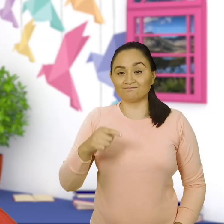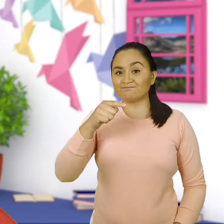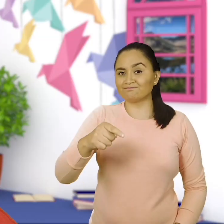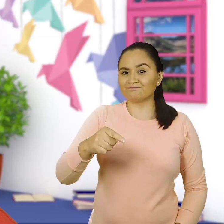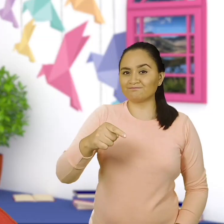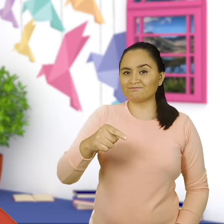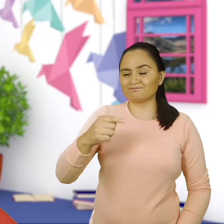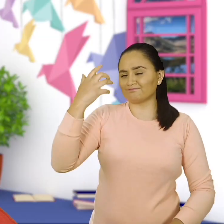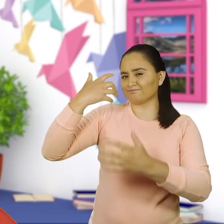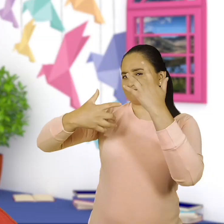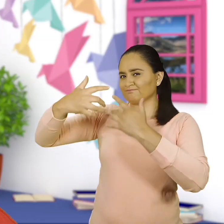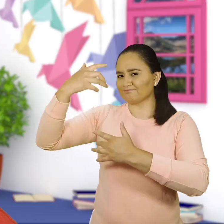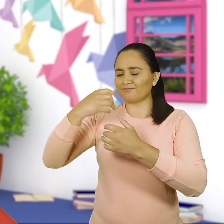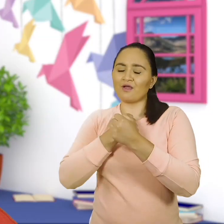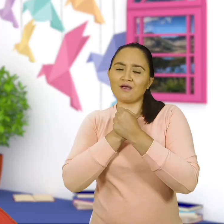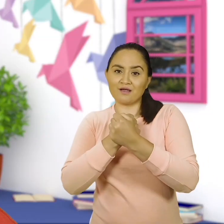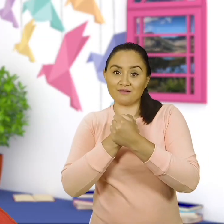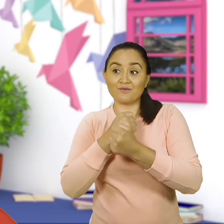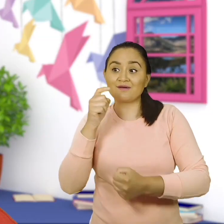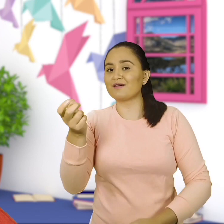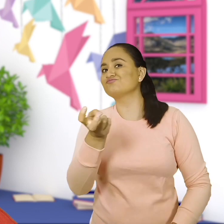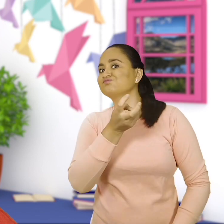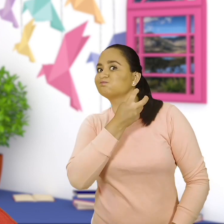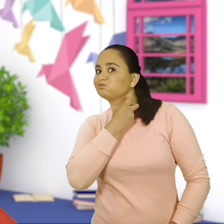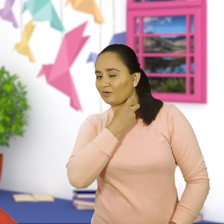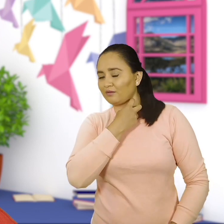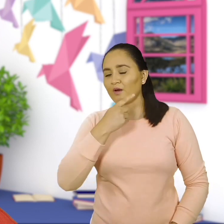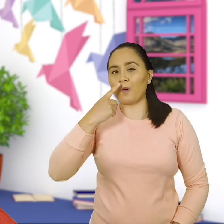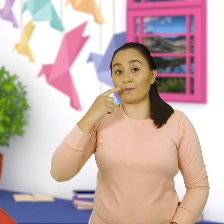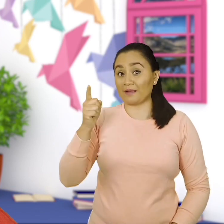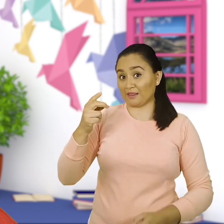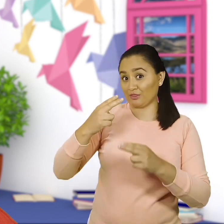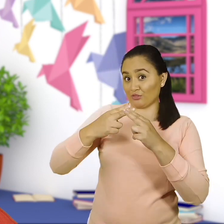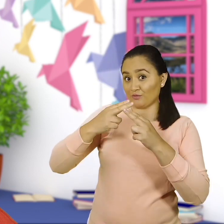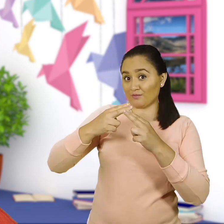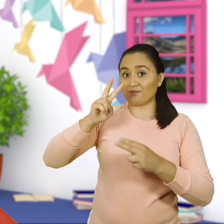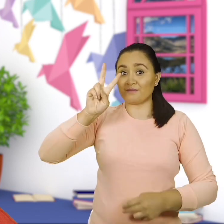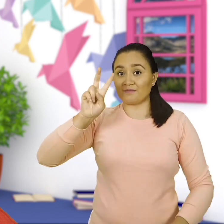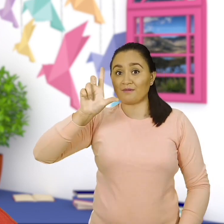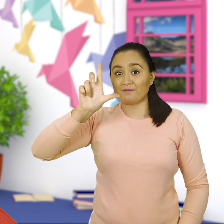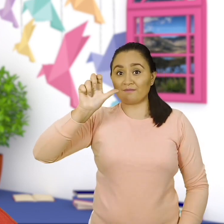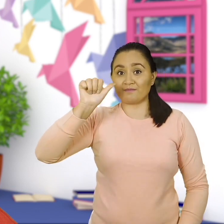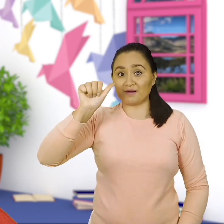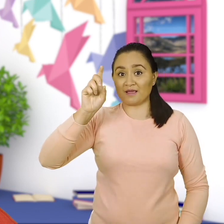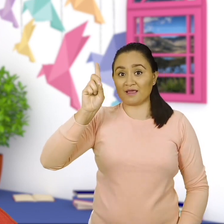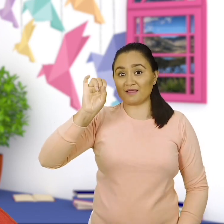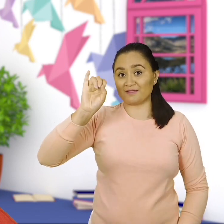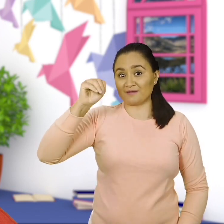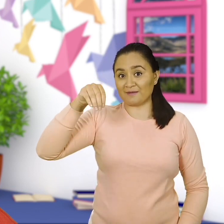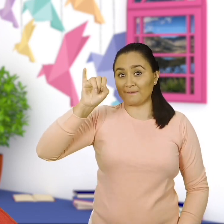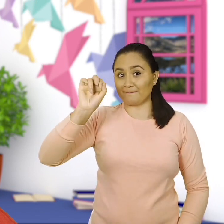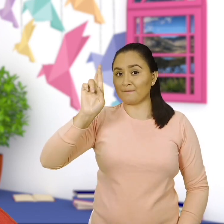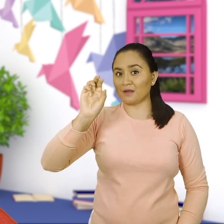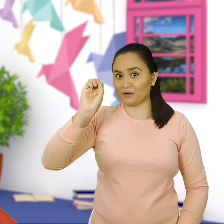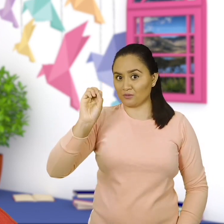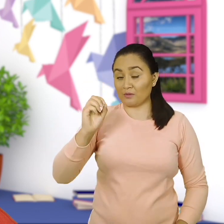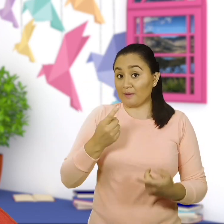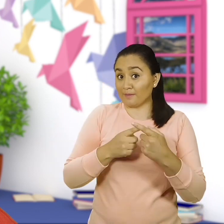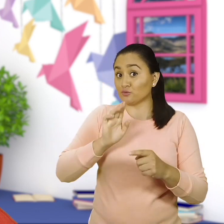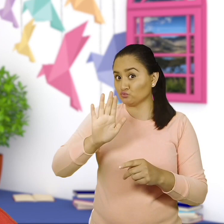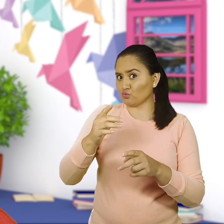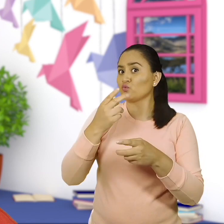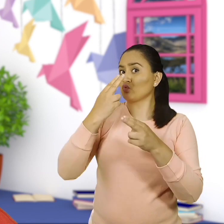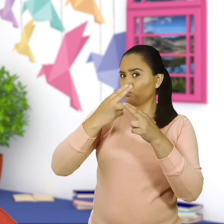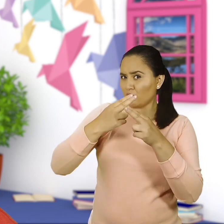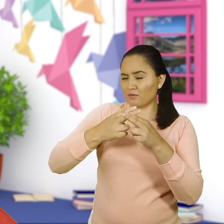Esta es la historia de amor de un vampiro muy singular. Se hace llamar Vladimiro Pérez, pero su nombre verdadero